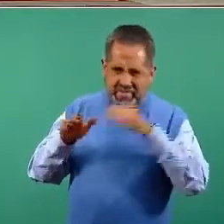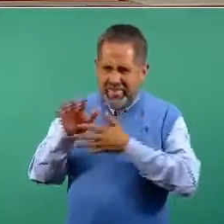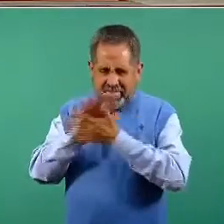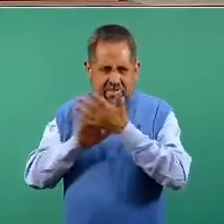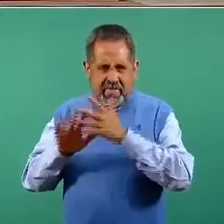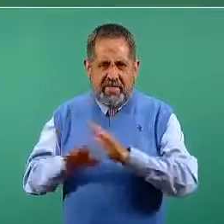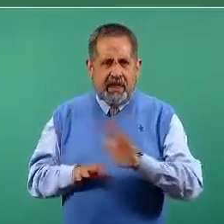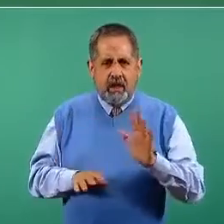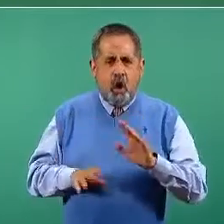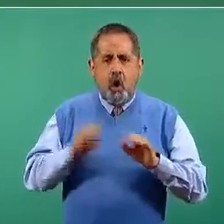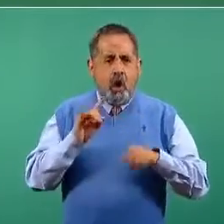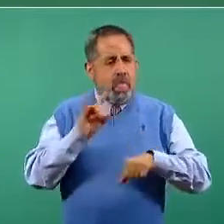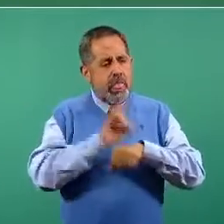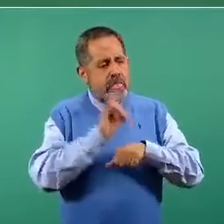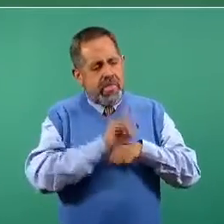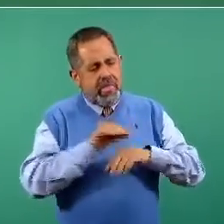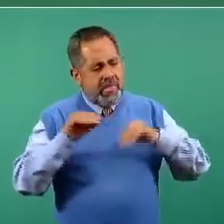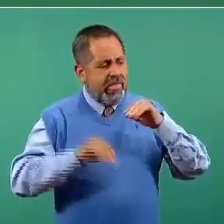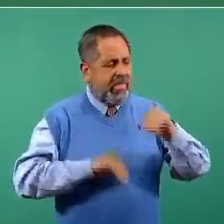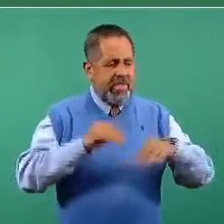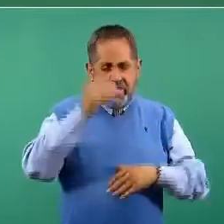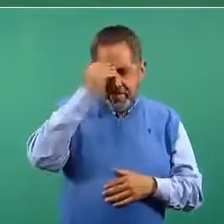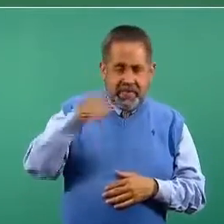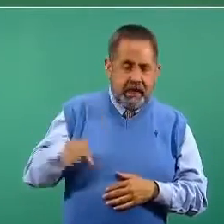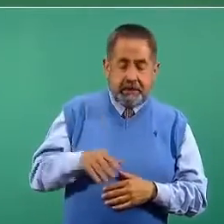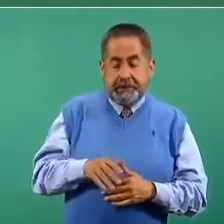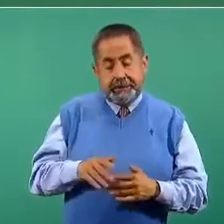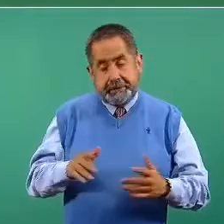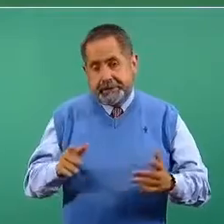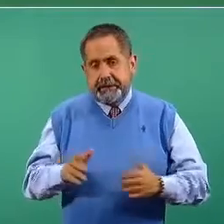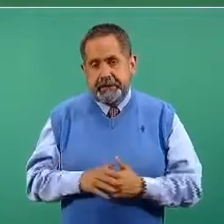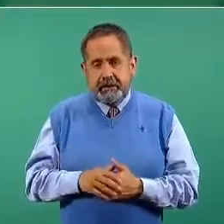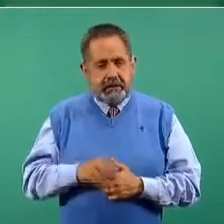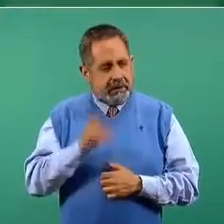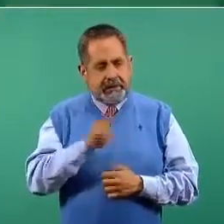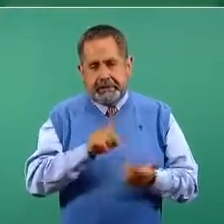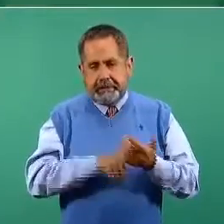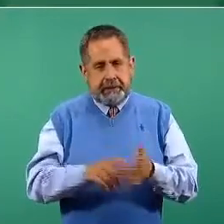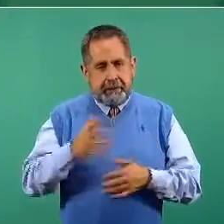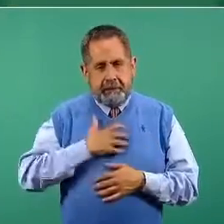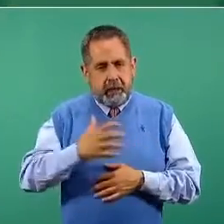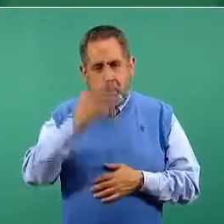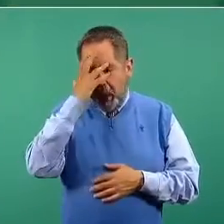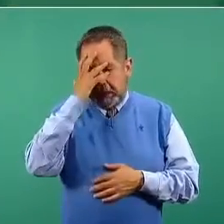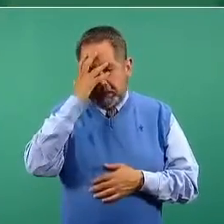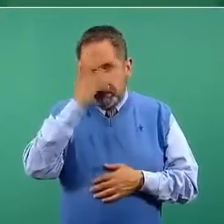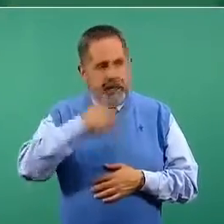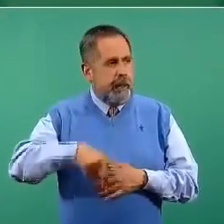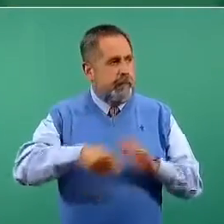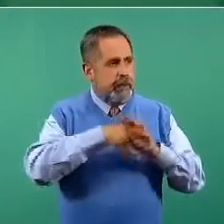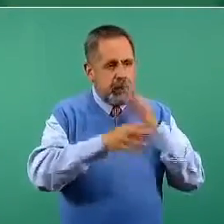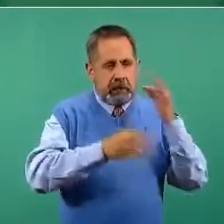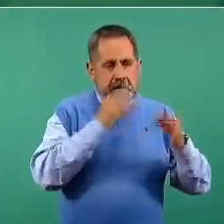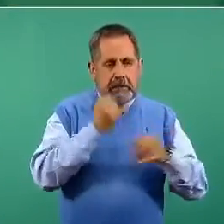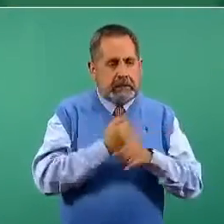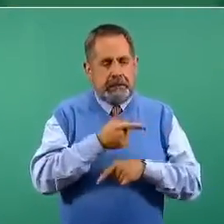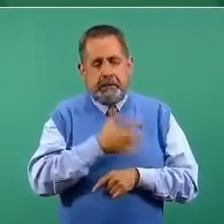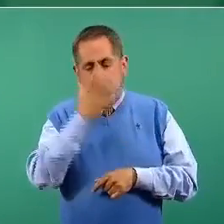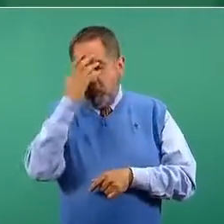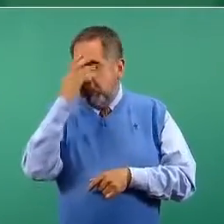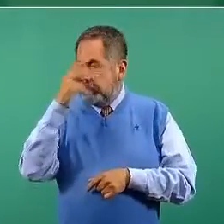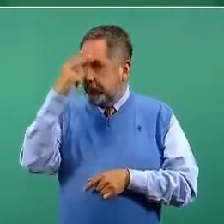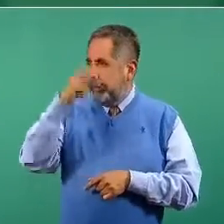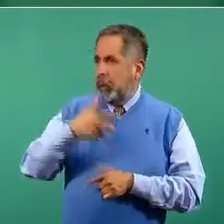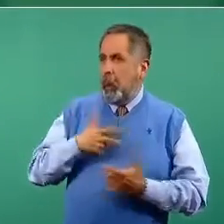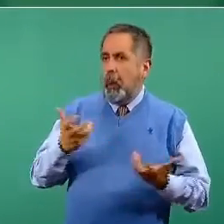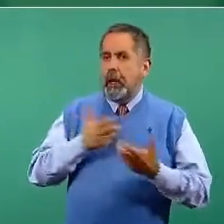incluso de los montajes, un elemento que yo creo que avergüenza al periodismo nacional e internacional, pero en el que